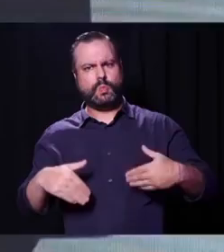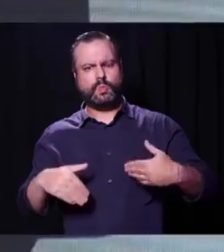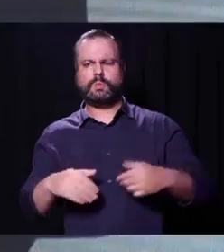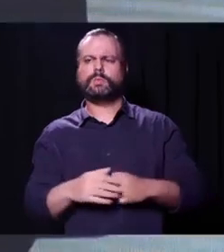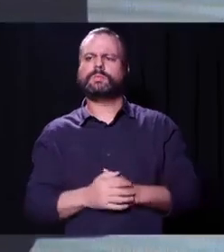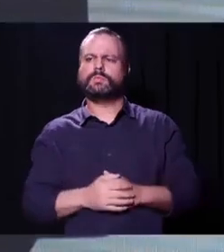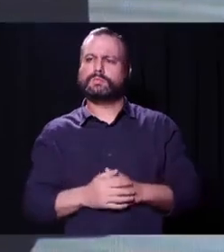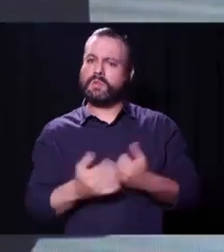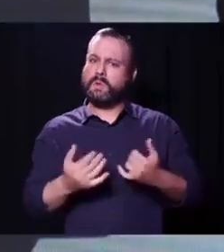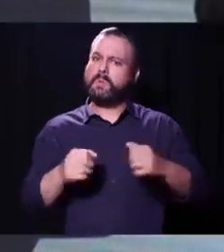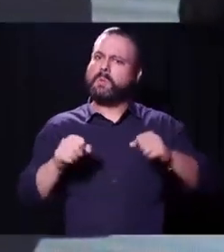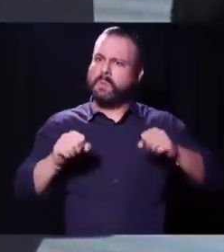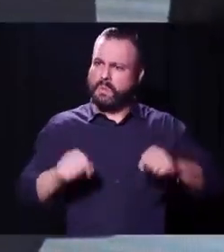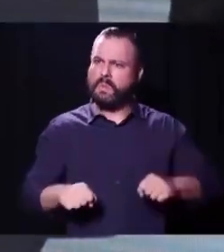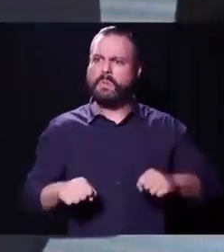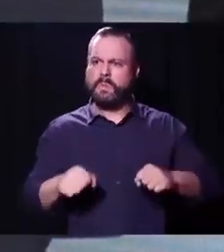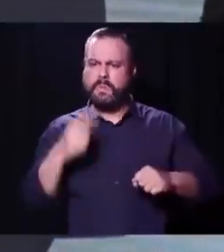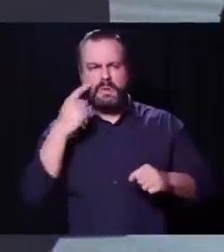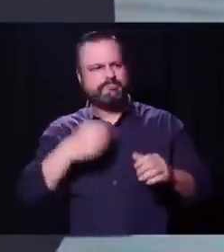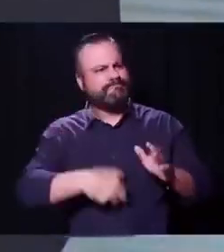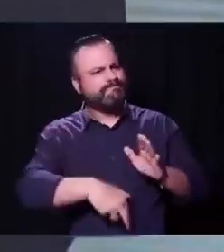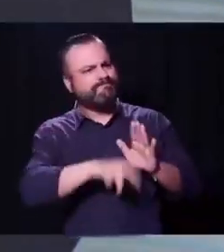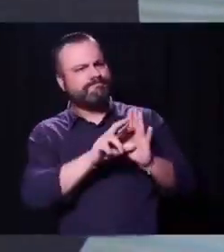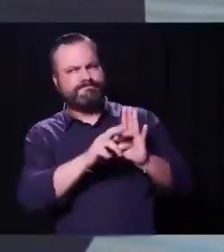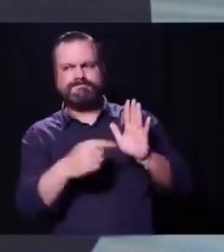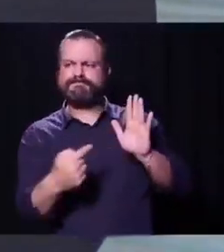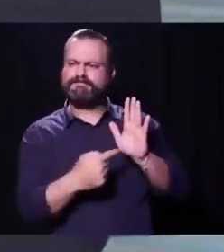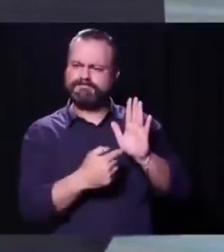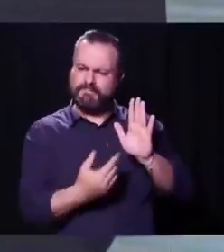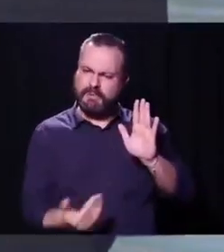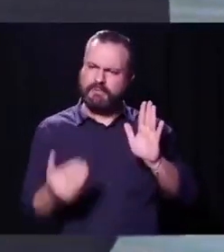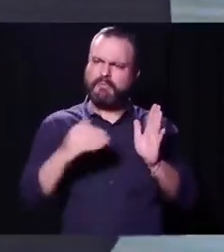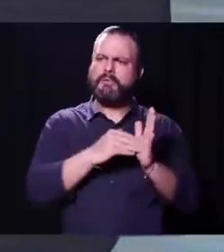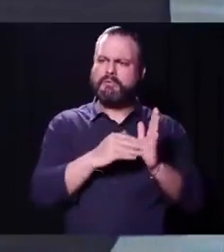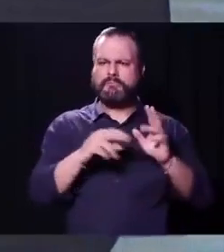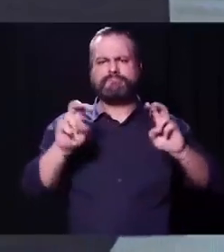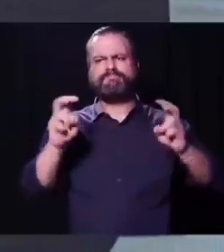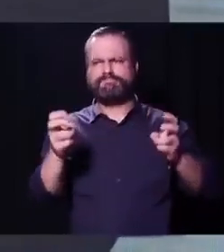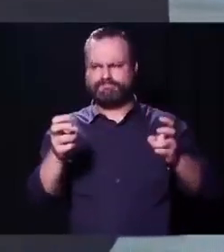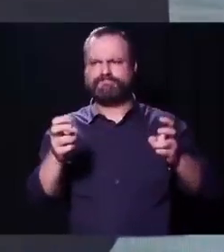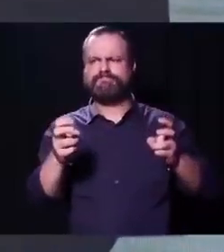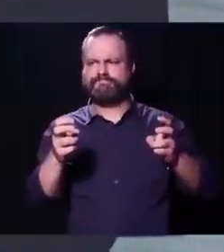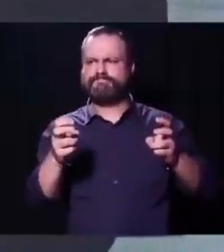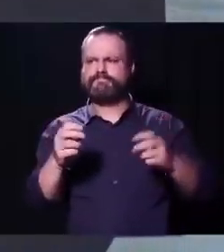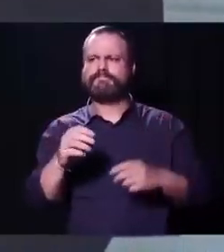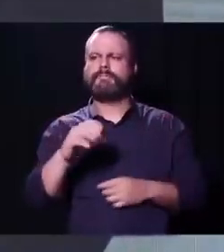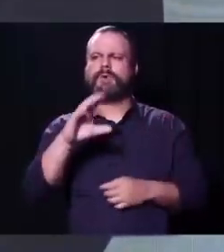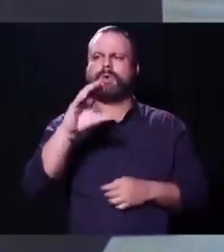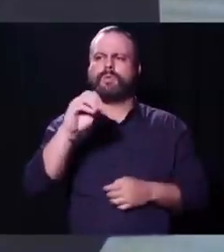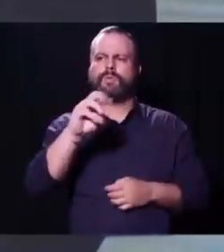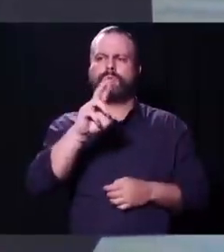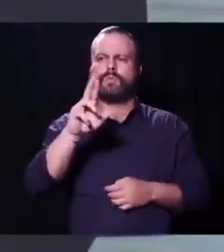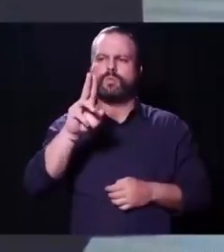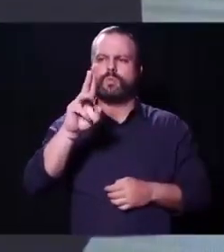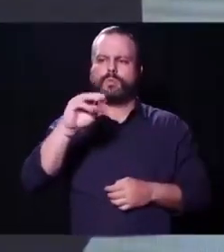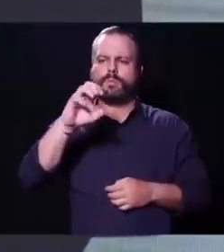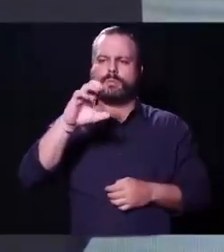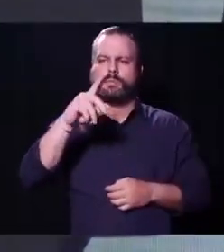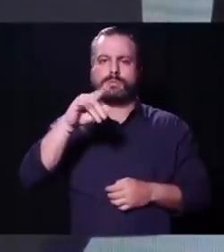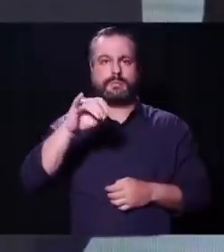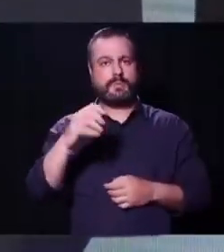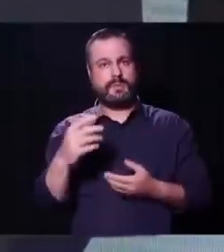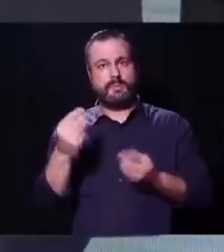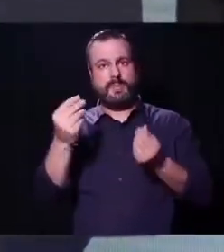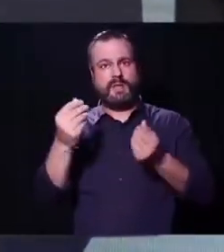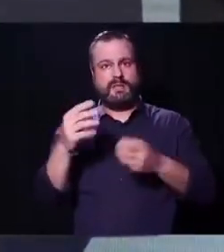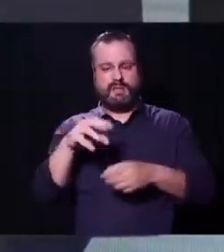Puede ser. Pero regresamos de nuevo al tema de corrupción e incompetencia. Dos